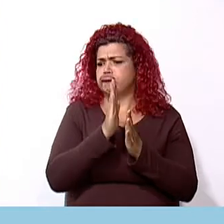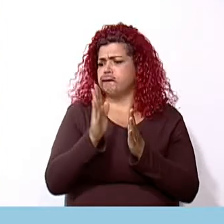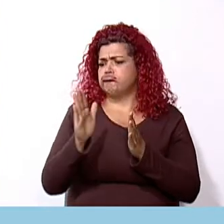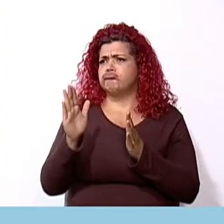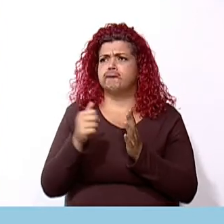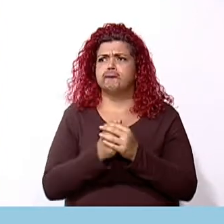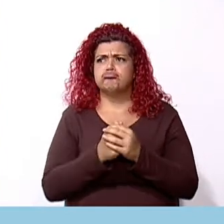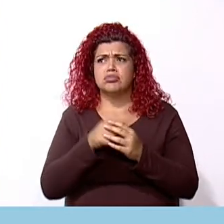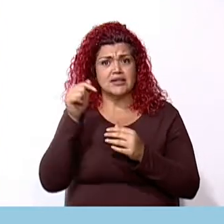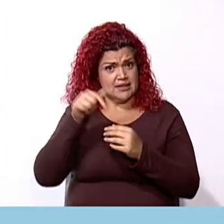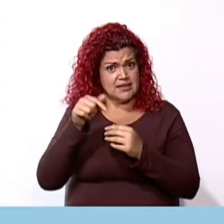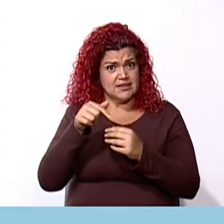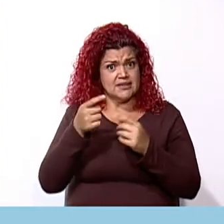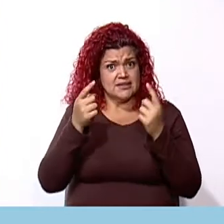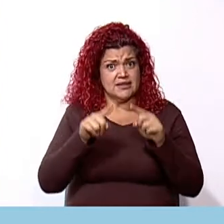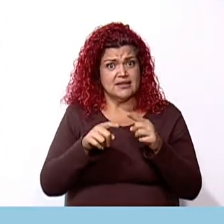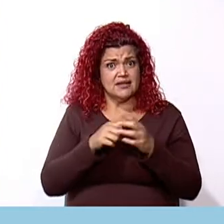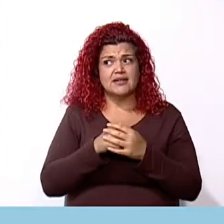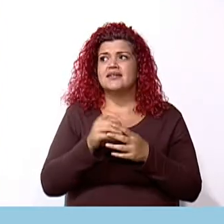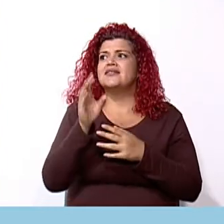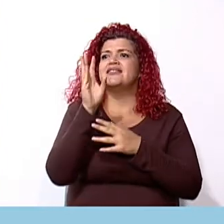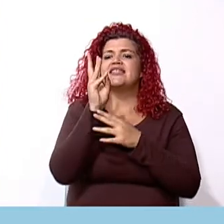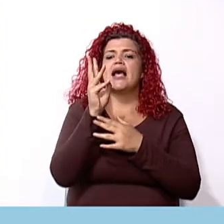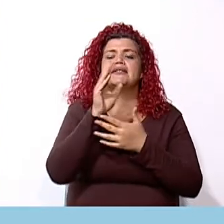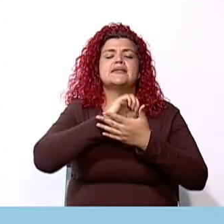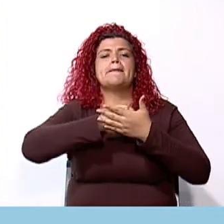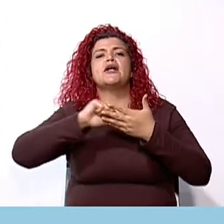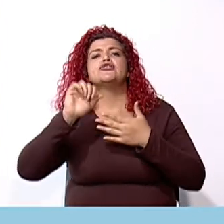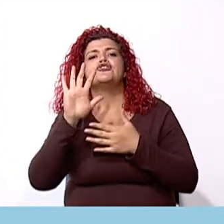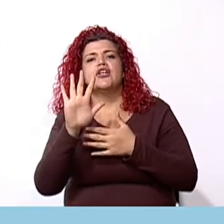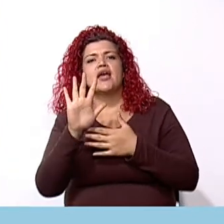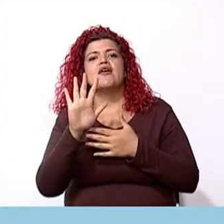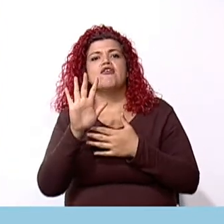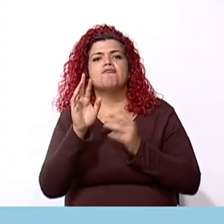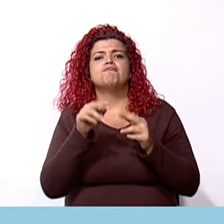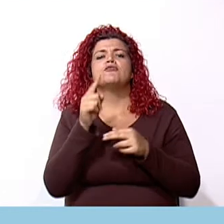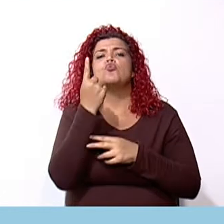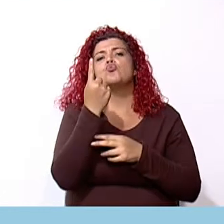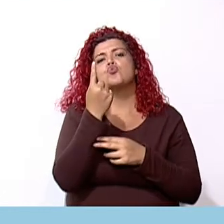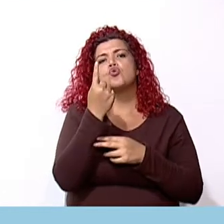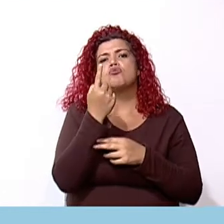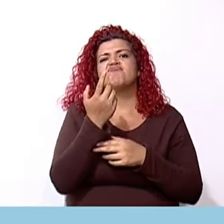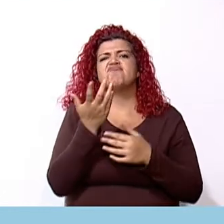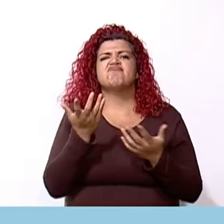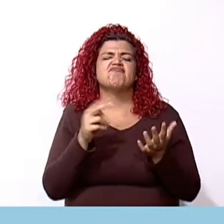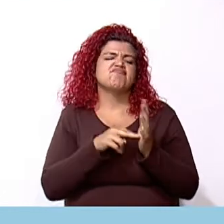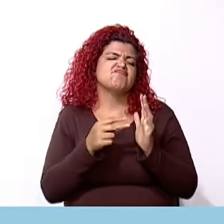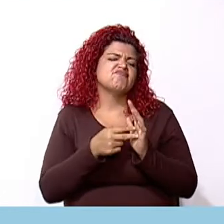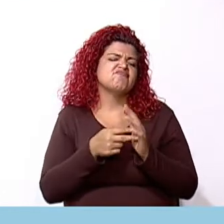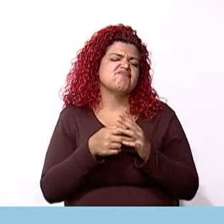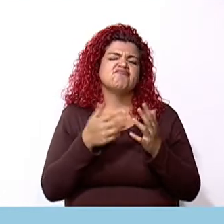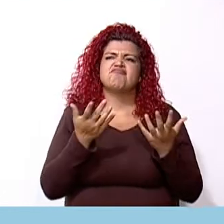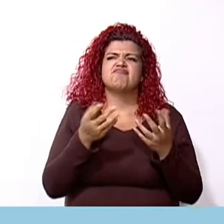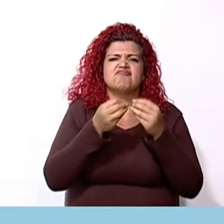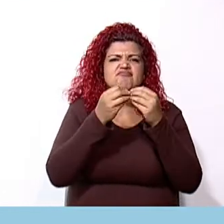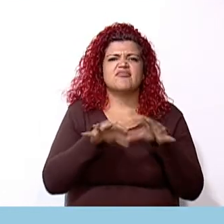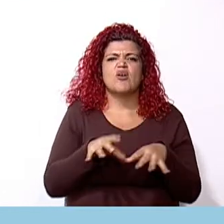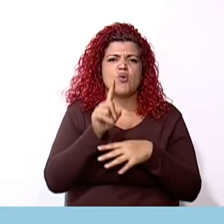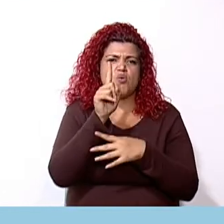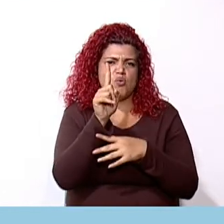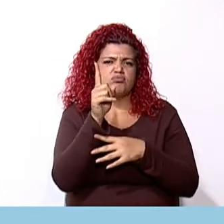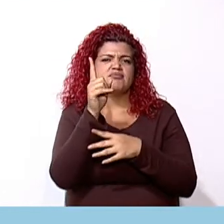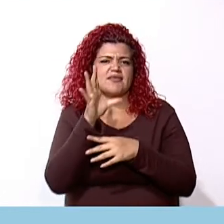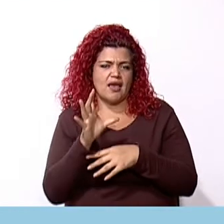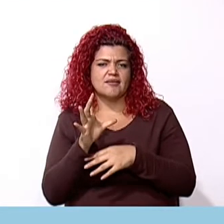En este caso, 6 menos 5 nos da 1, es decir, que nos ha sobrado una